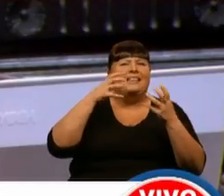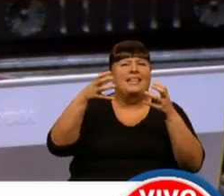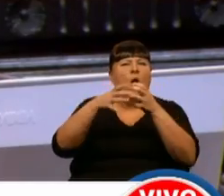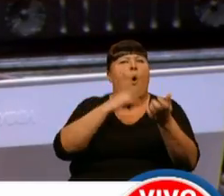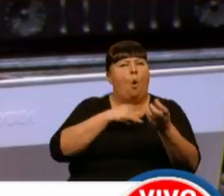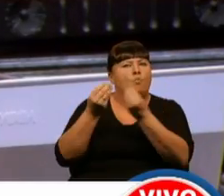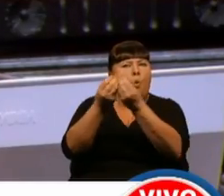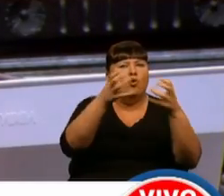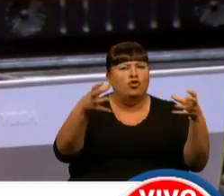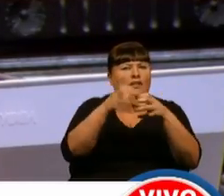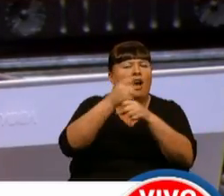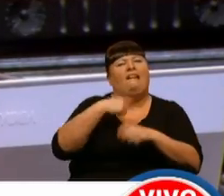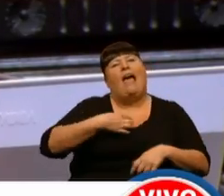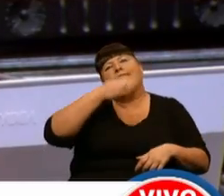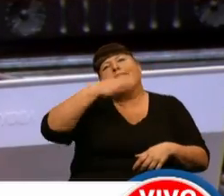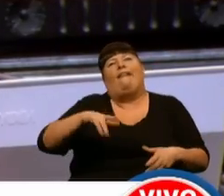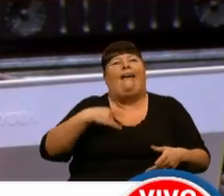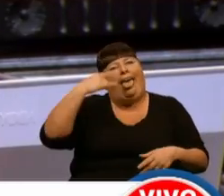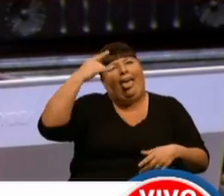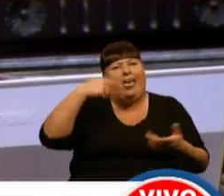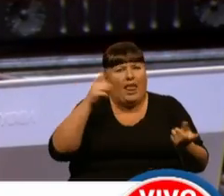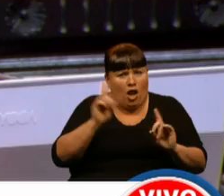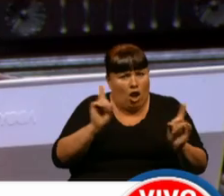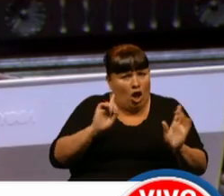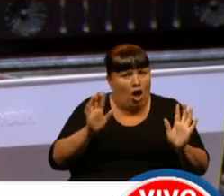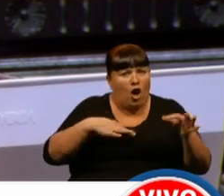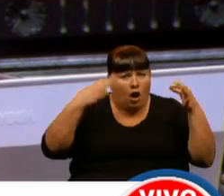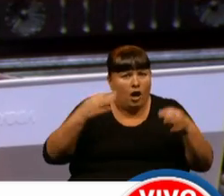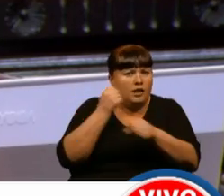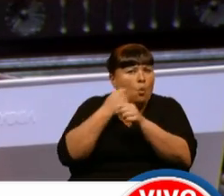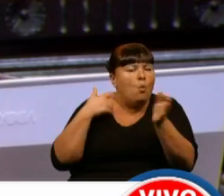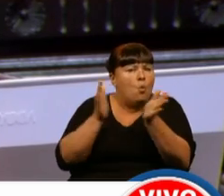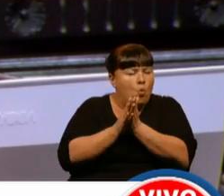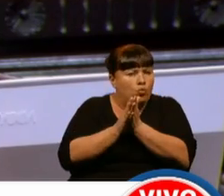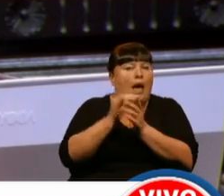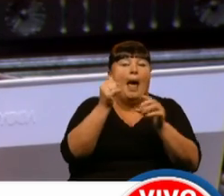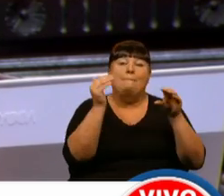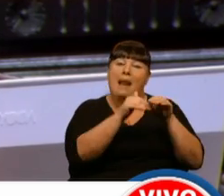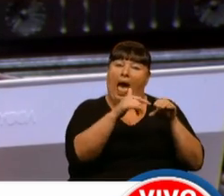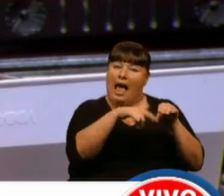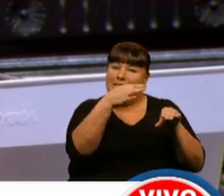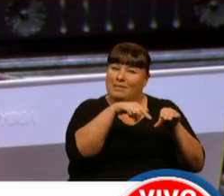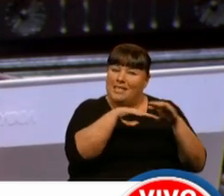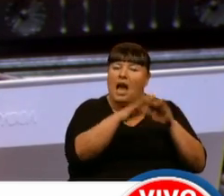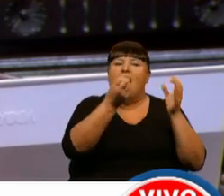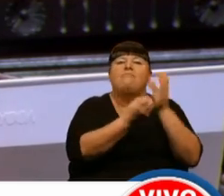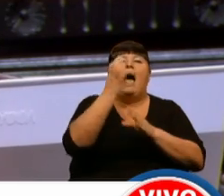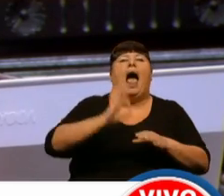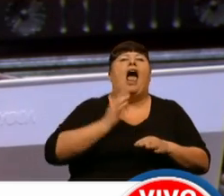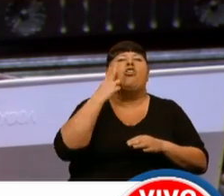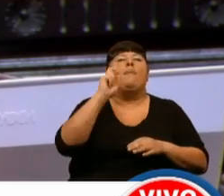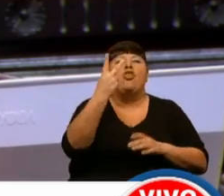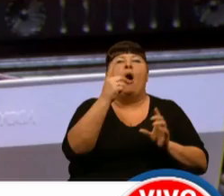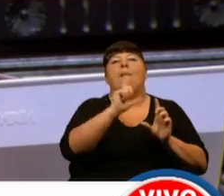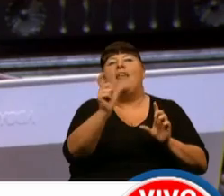universidades no es antojadizo como se dijo por ahí este fondo fiduciario se creó en el año 2002 para